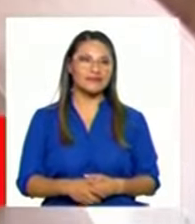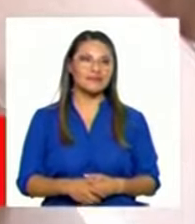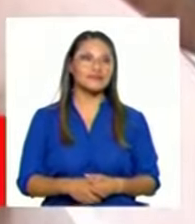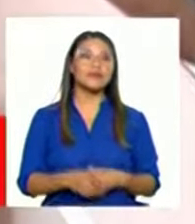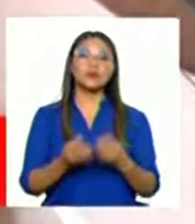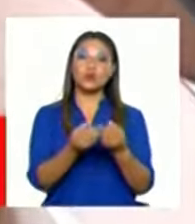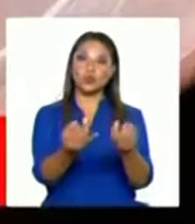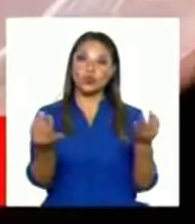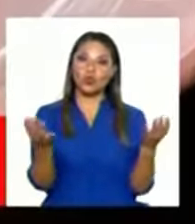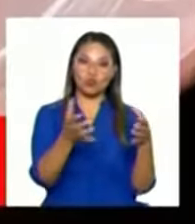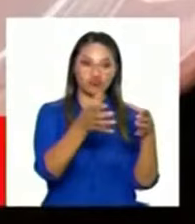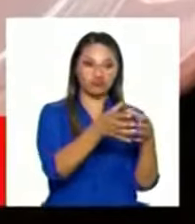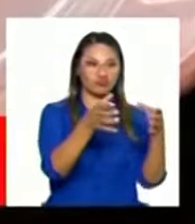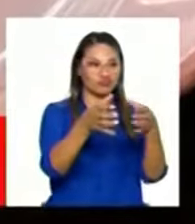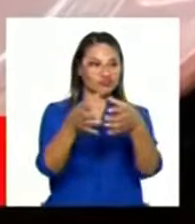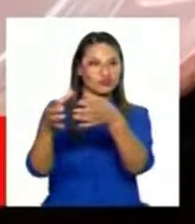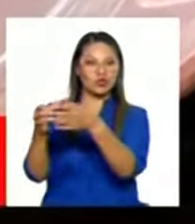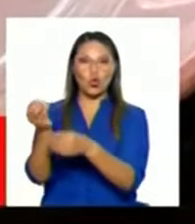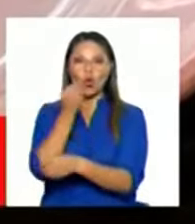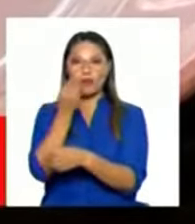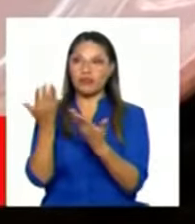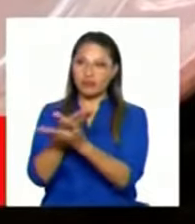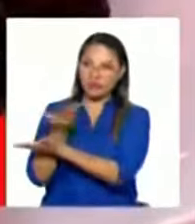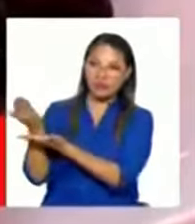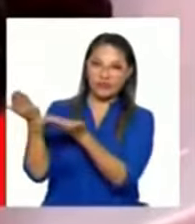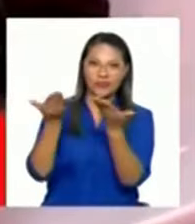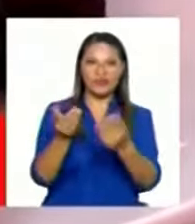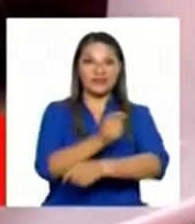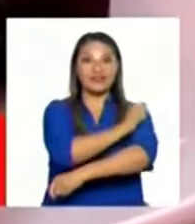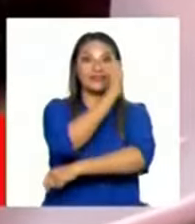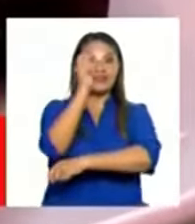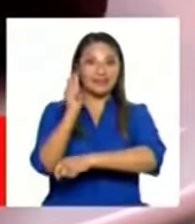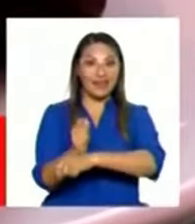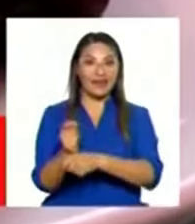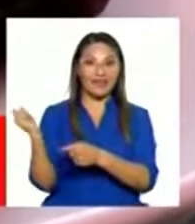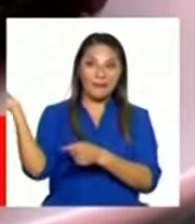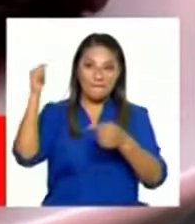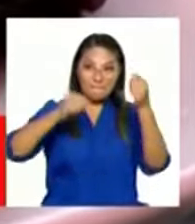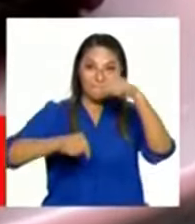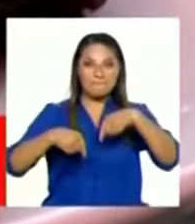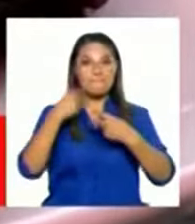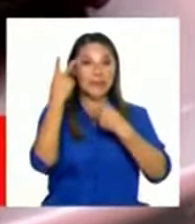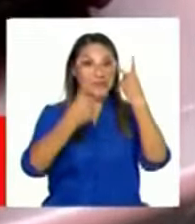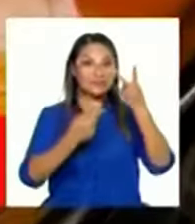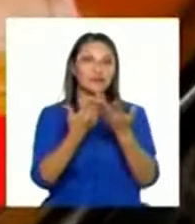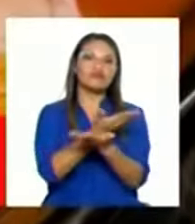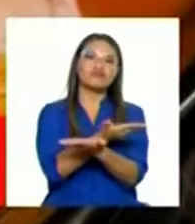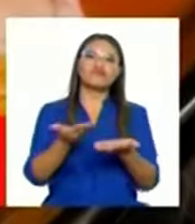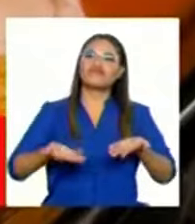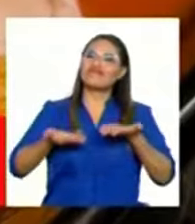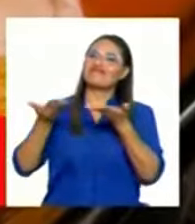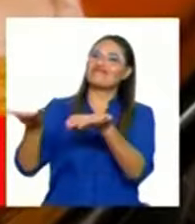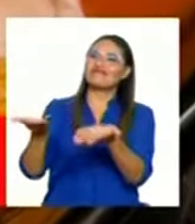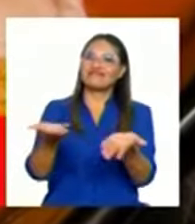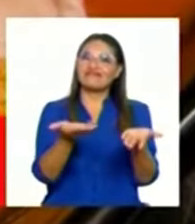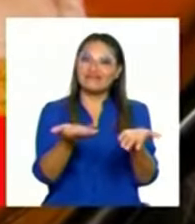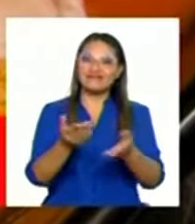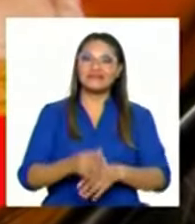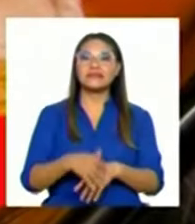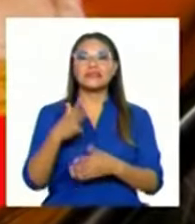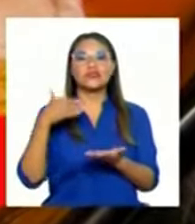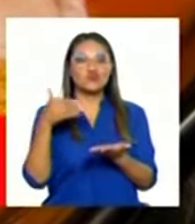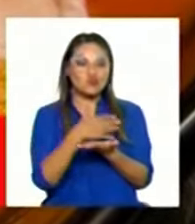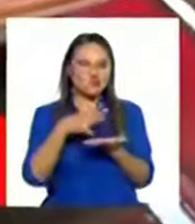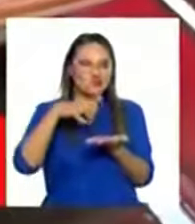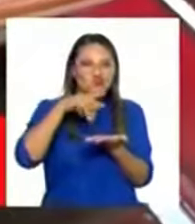Una variedad de platos típicos ofrece Tacna a los visitantes que lleguen con motivo de la Semana Santa. El ceviche,